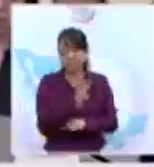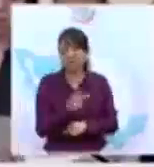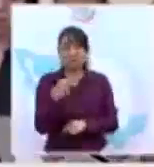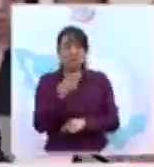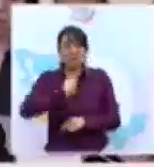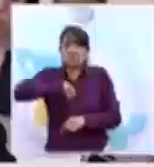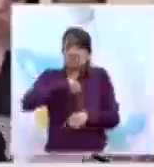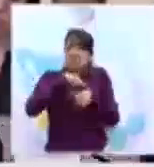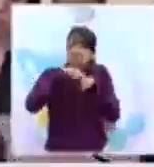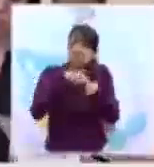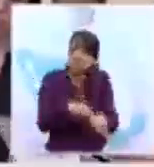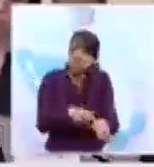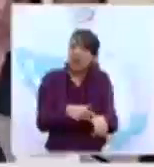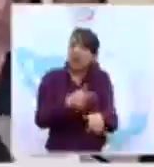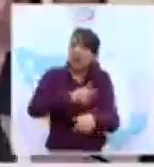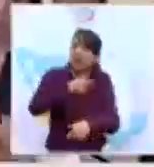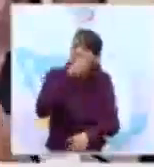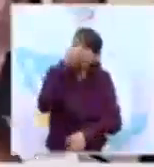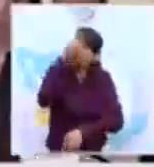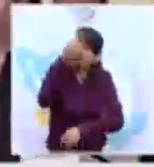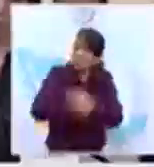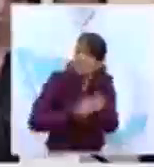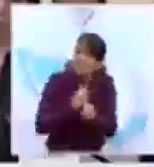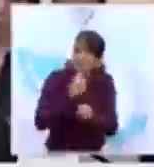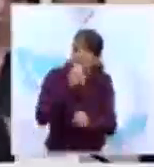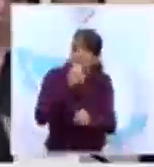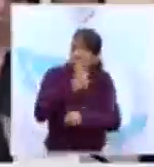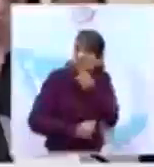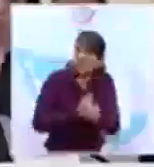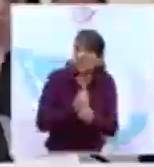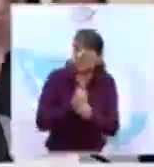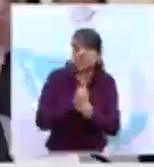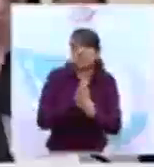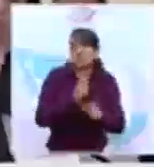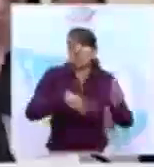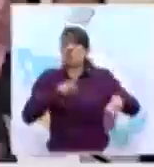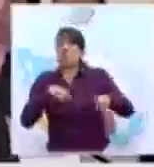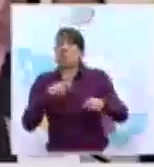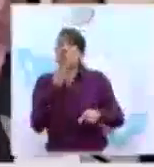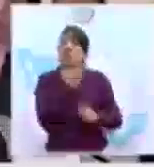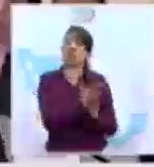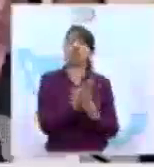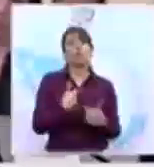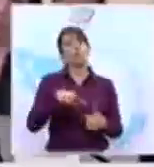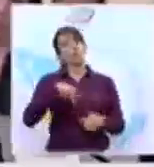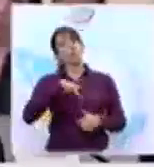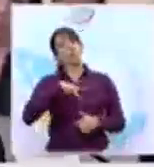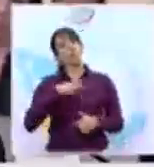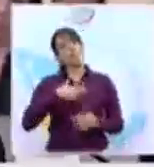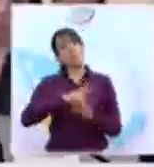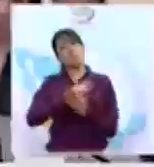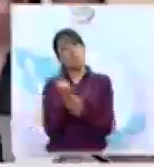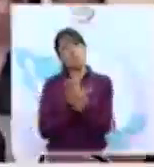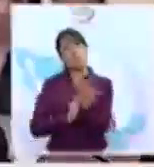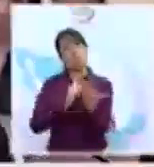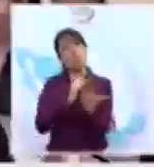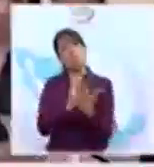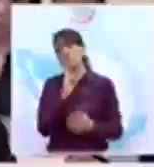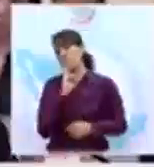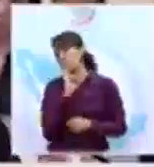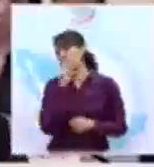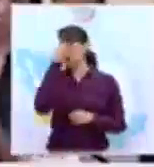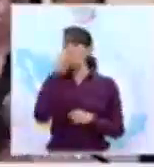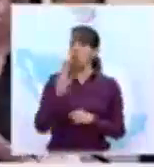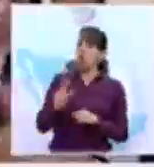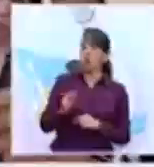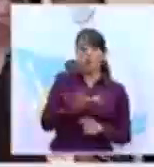que nuestro programa es el mejor y ya superó el anterior. Eso se tiene que remontar, y justamente